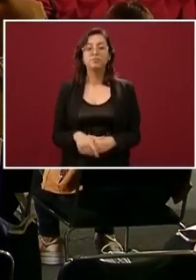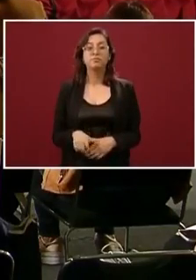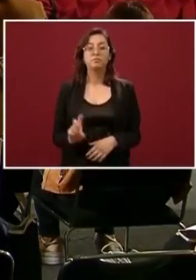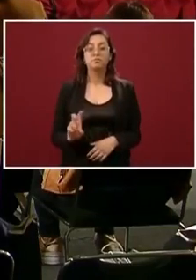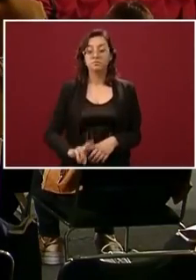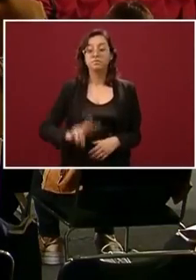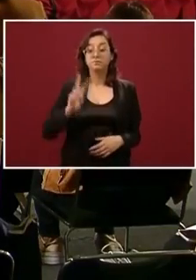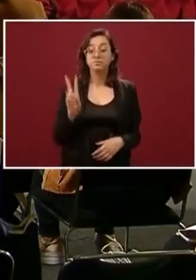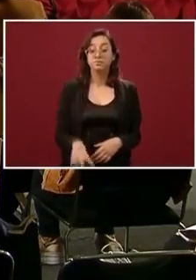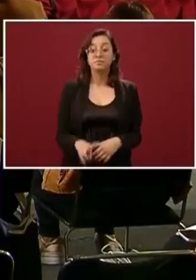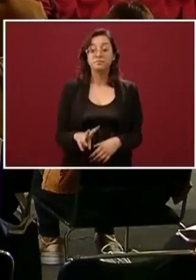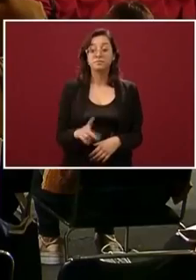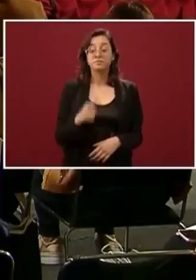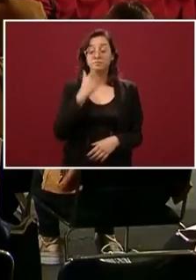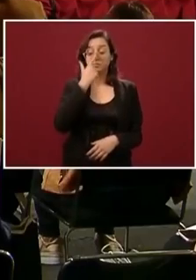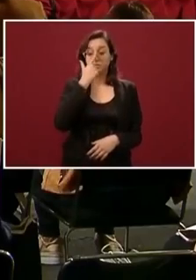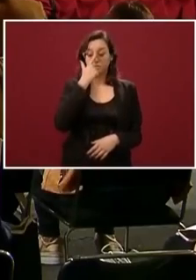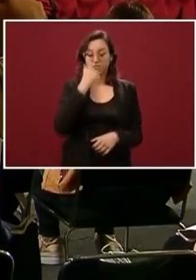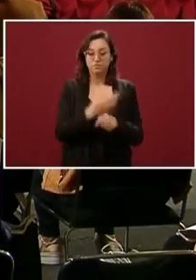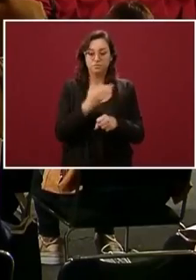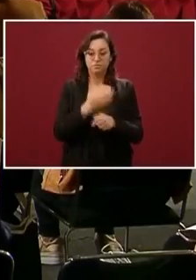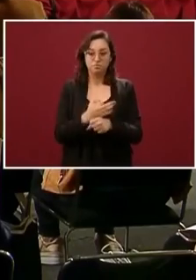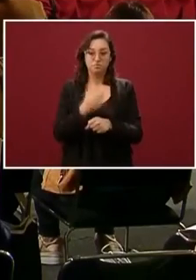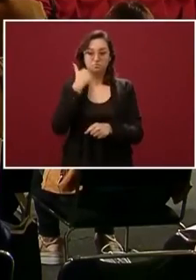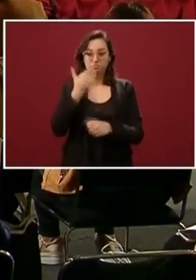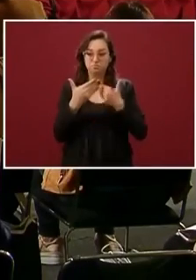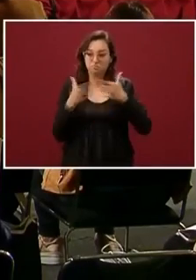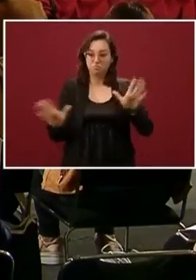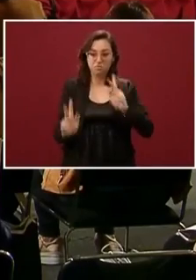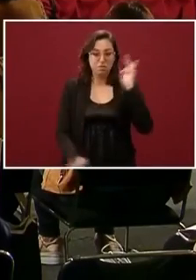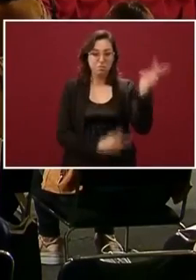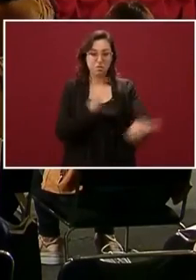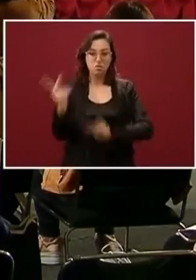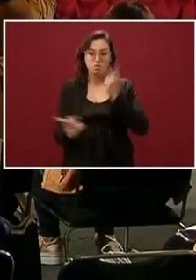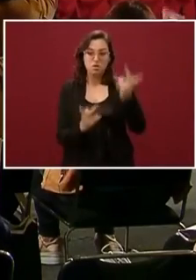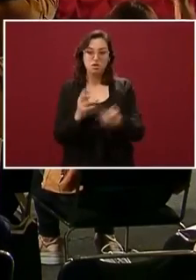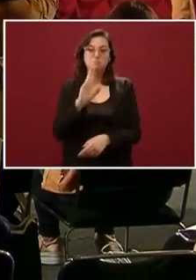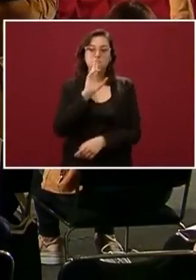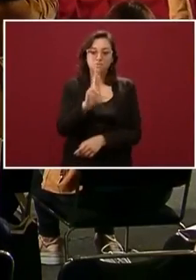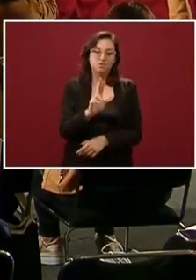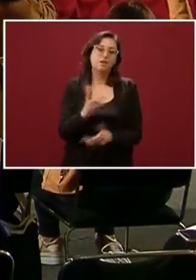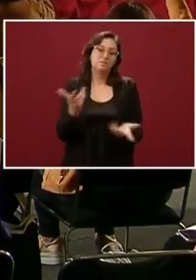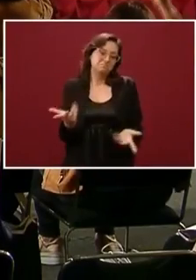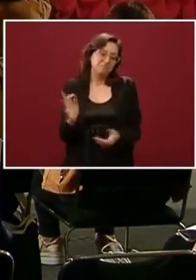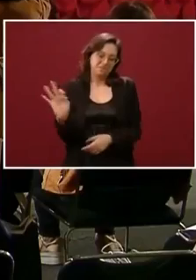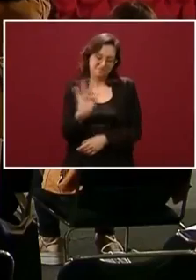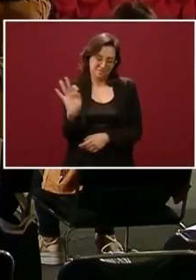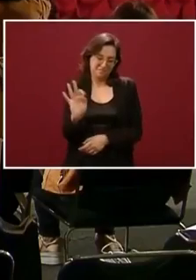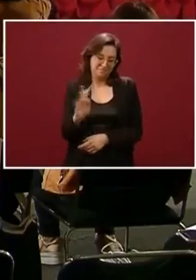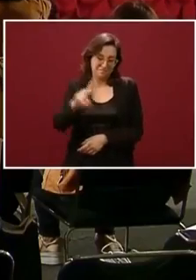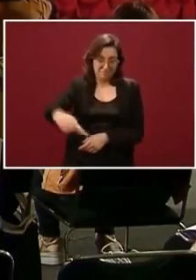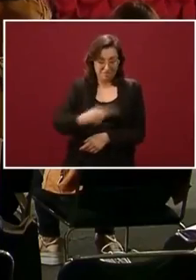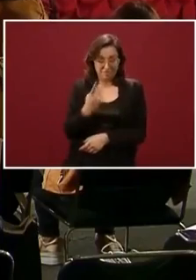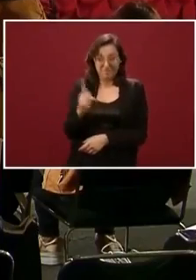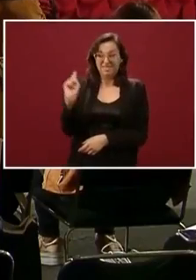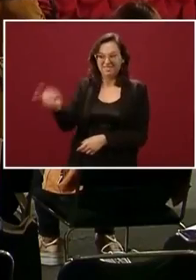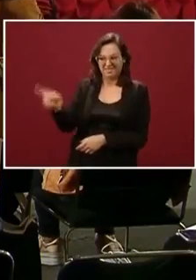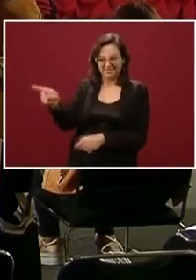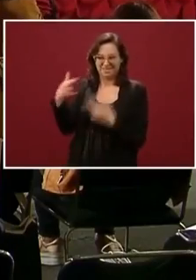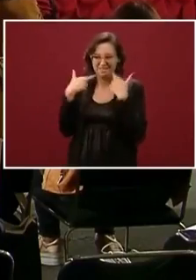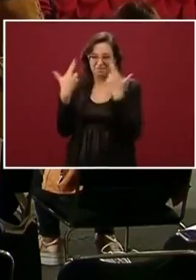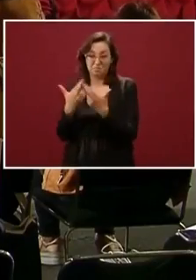Efectivamente, ahorita quizá podemos abrir a preguntas y respuestas y seguramente una de ellas va a ser sobre la sesión del Consejo de